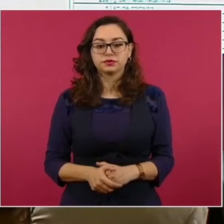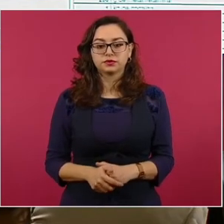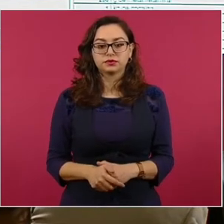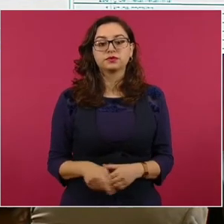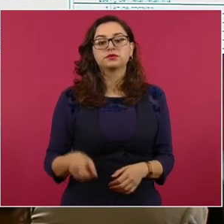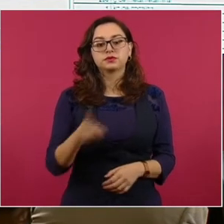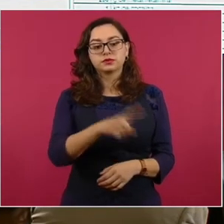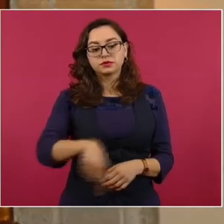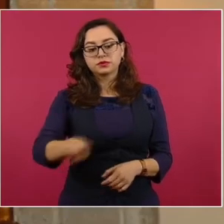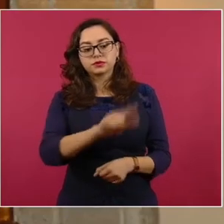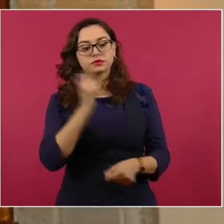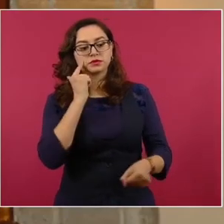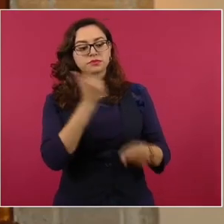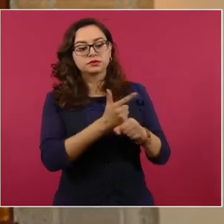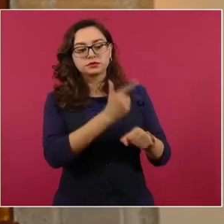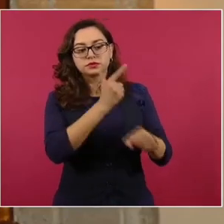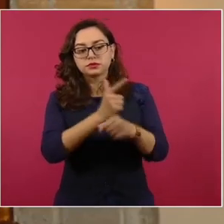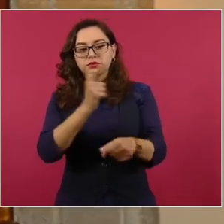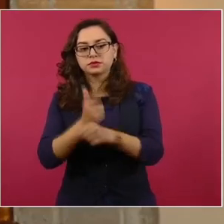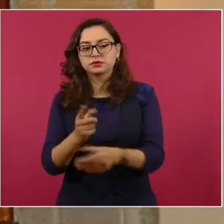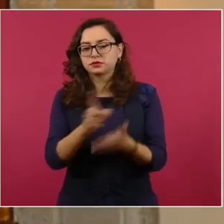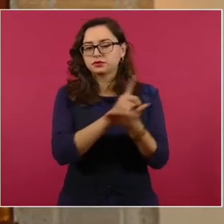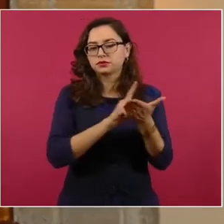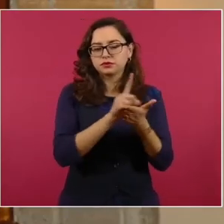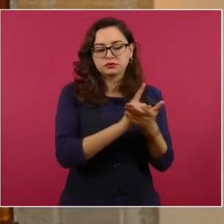y otro tipo de sustancias. Siguiente.